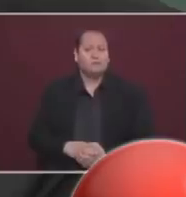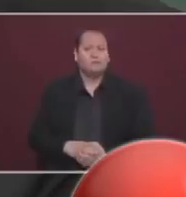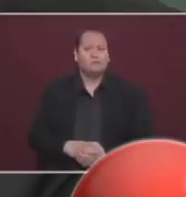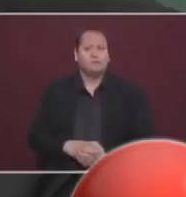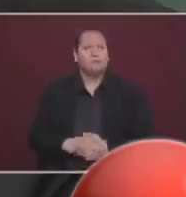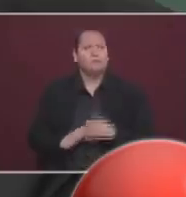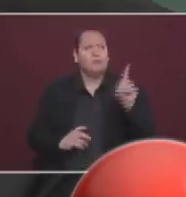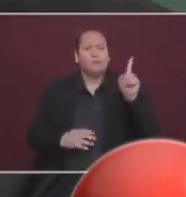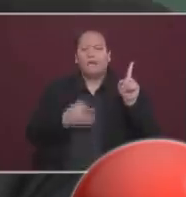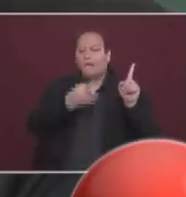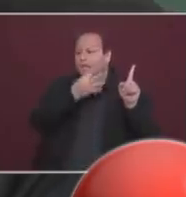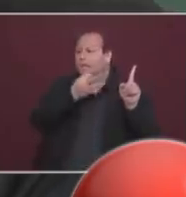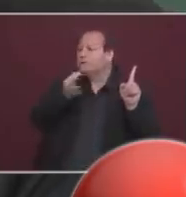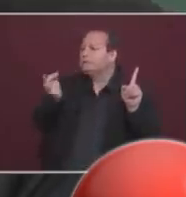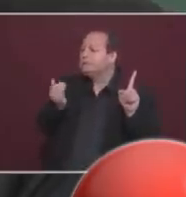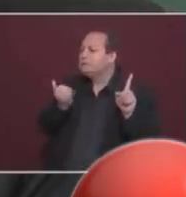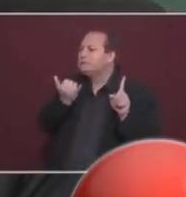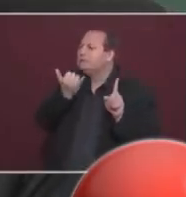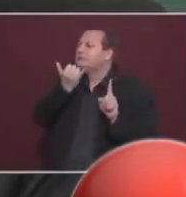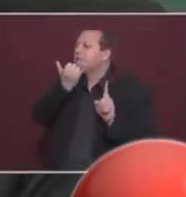Pedir perdón